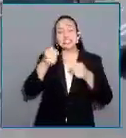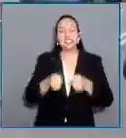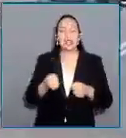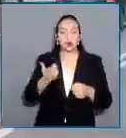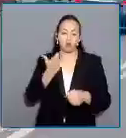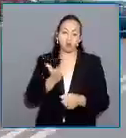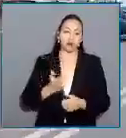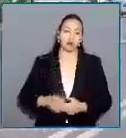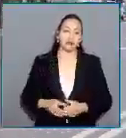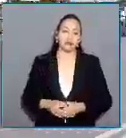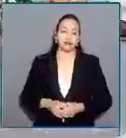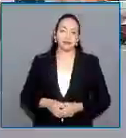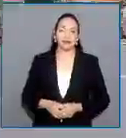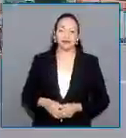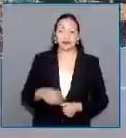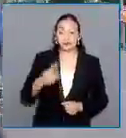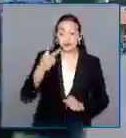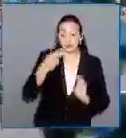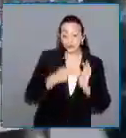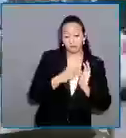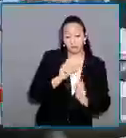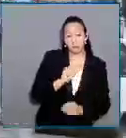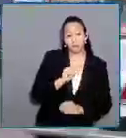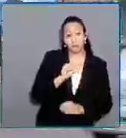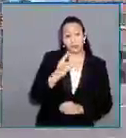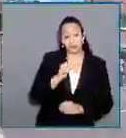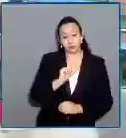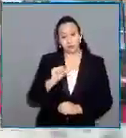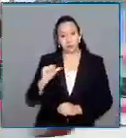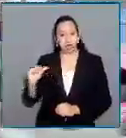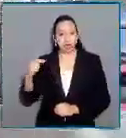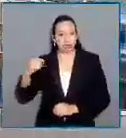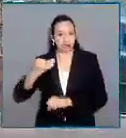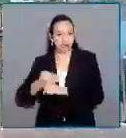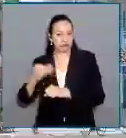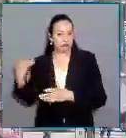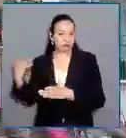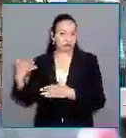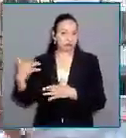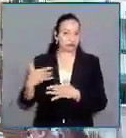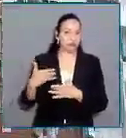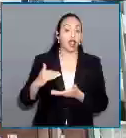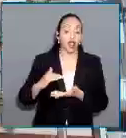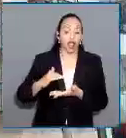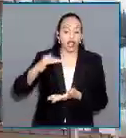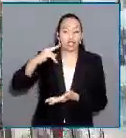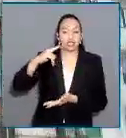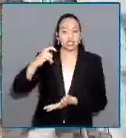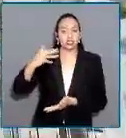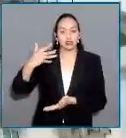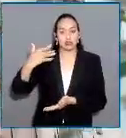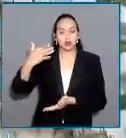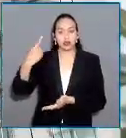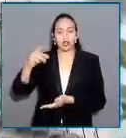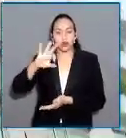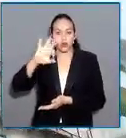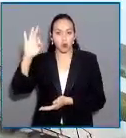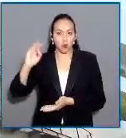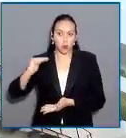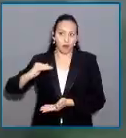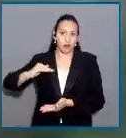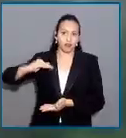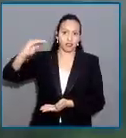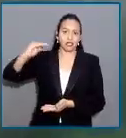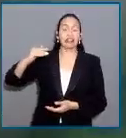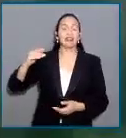De 2021 a la fecha, en México se ha registrado un aumento de hasta el 151% en el número de siniestros por